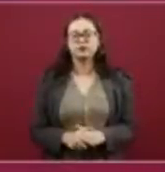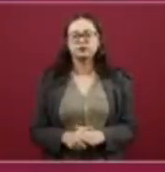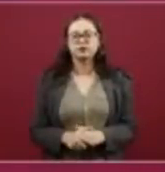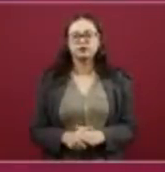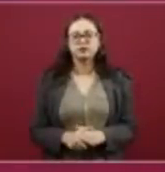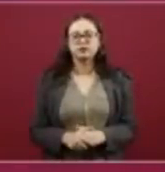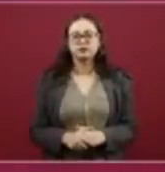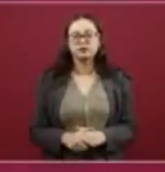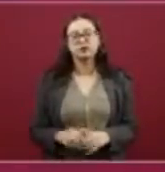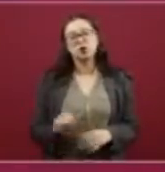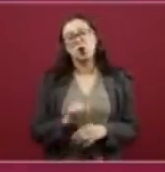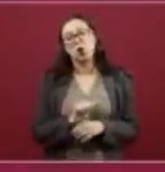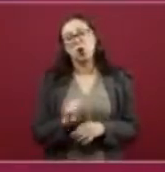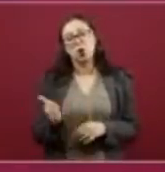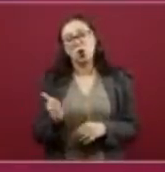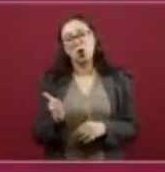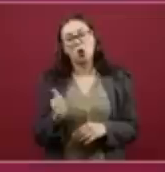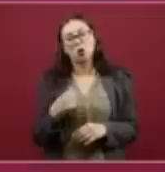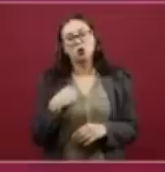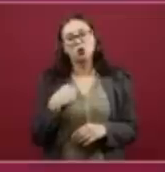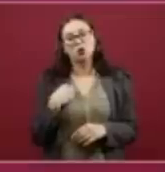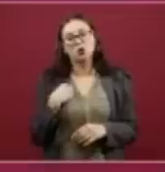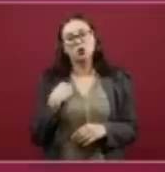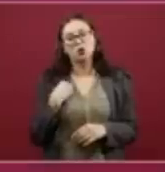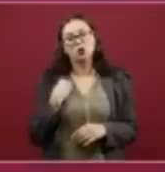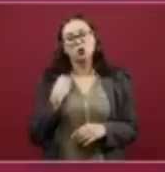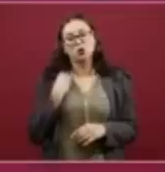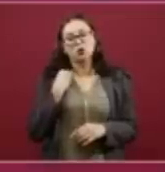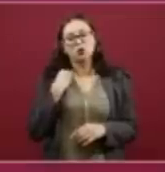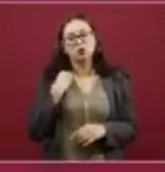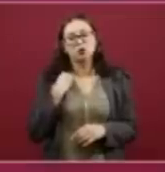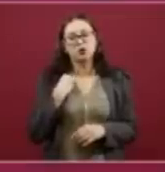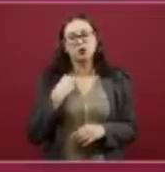permitir, ¿sí?,